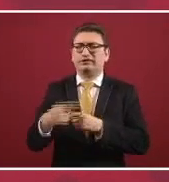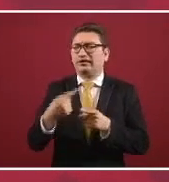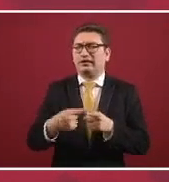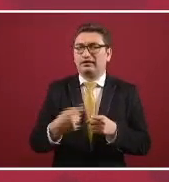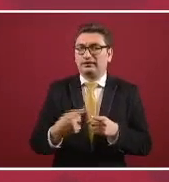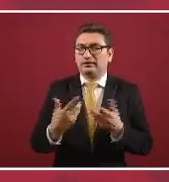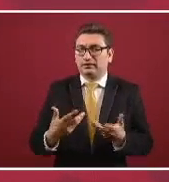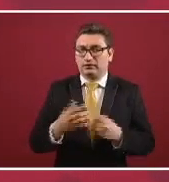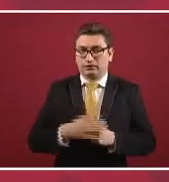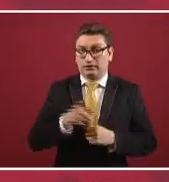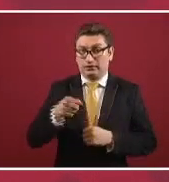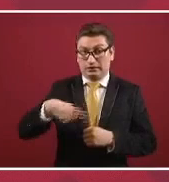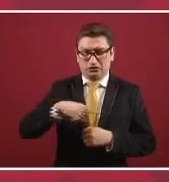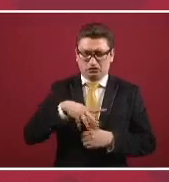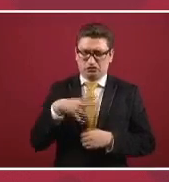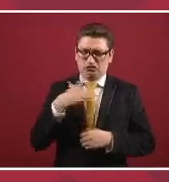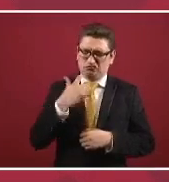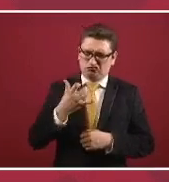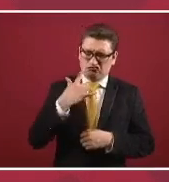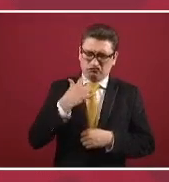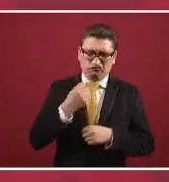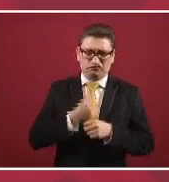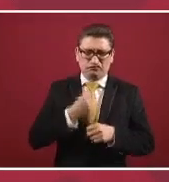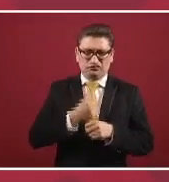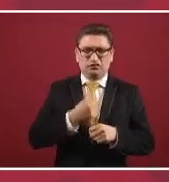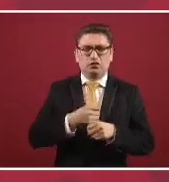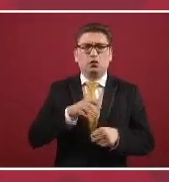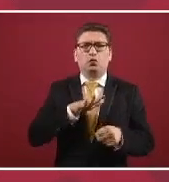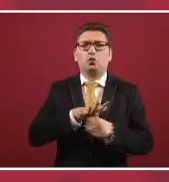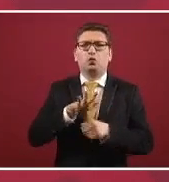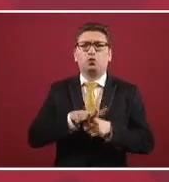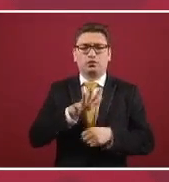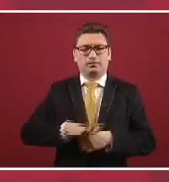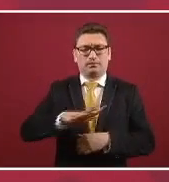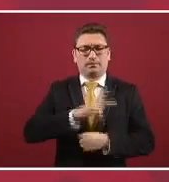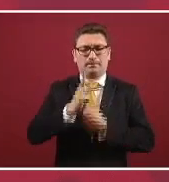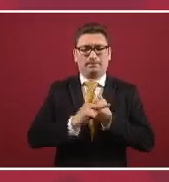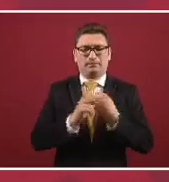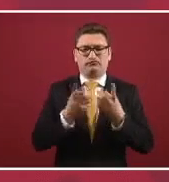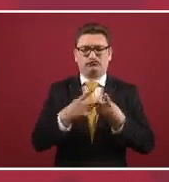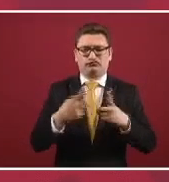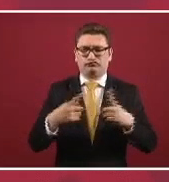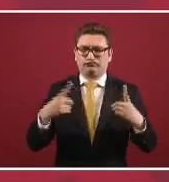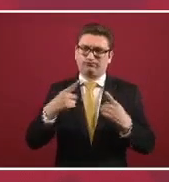o intentan afectar el desarrollo del país.